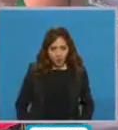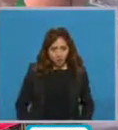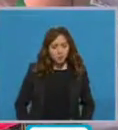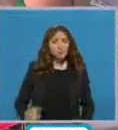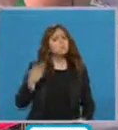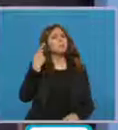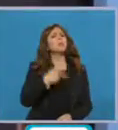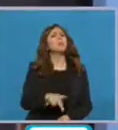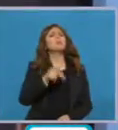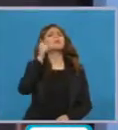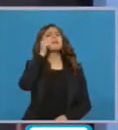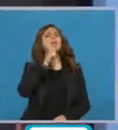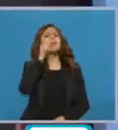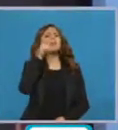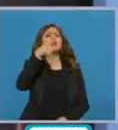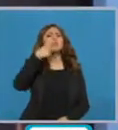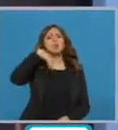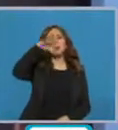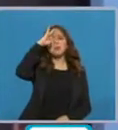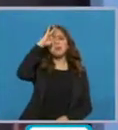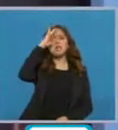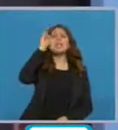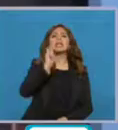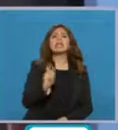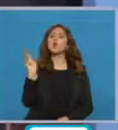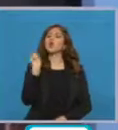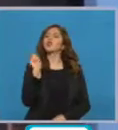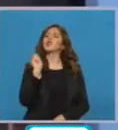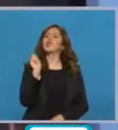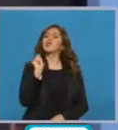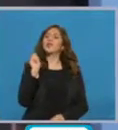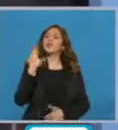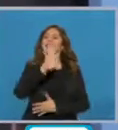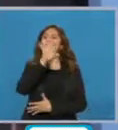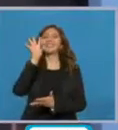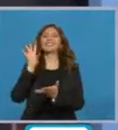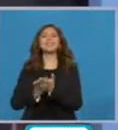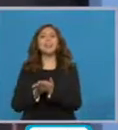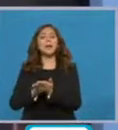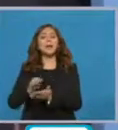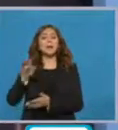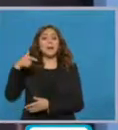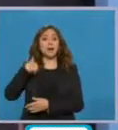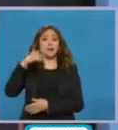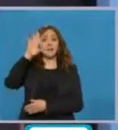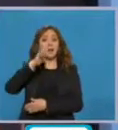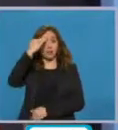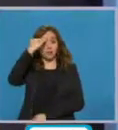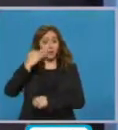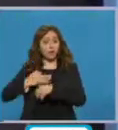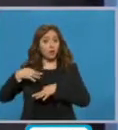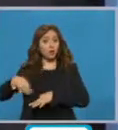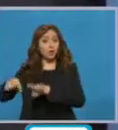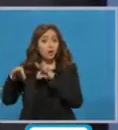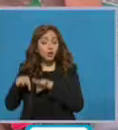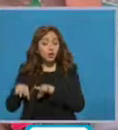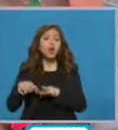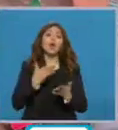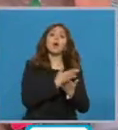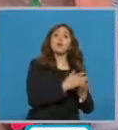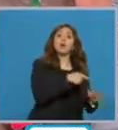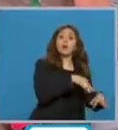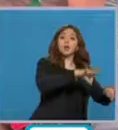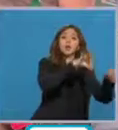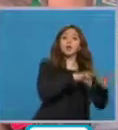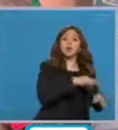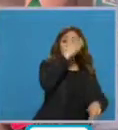Ivette. suele pasar mucho esto, que la novia parece quinceañera y la quinceañera parece novia y ya no sabemos qué vestido ponernos y